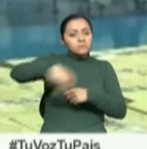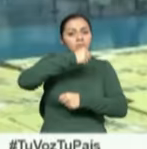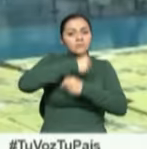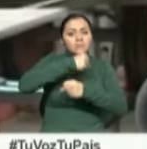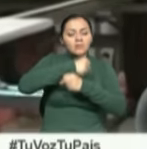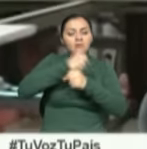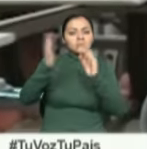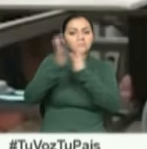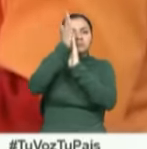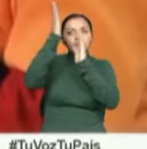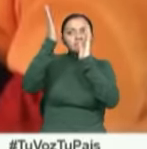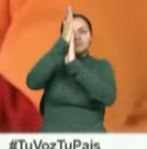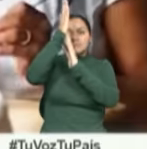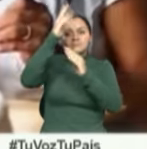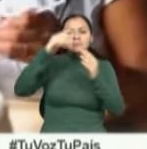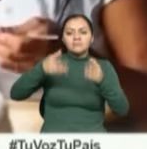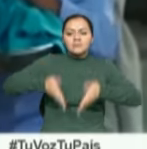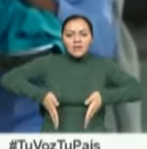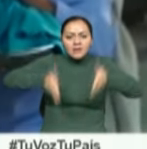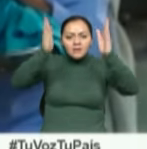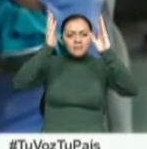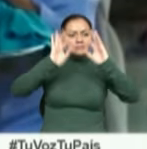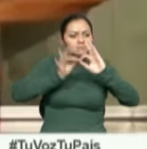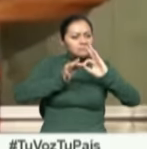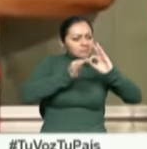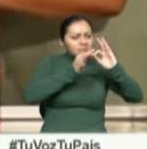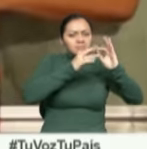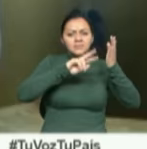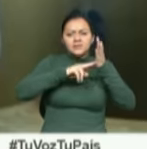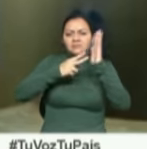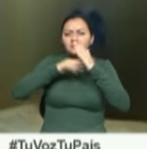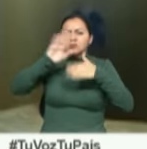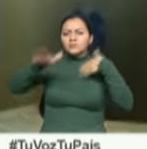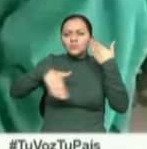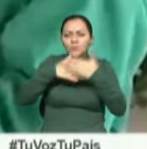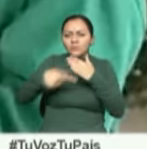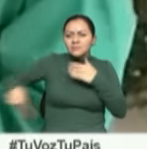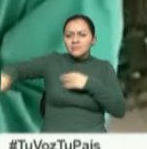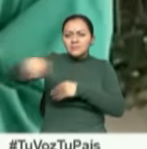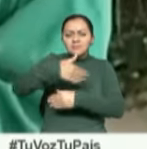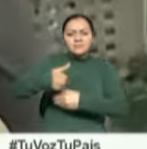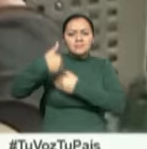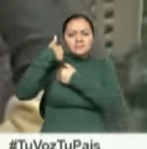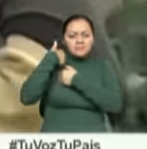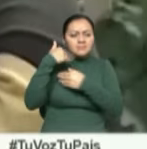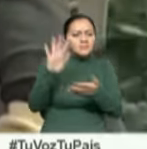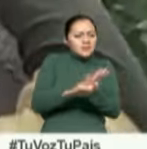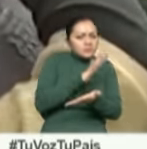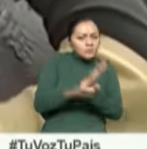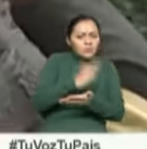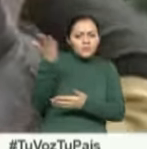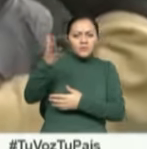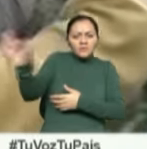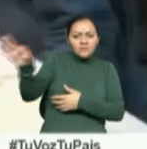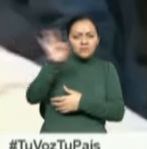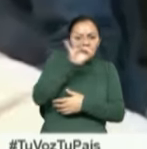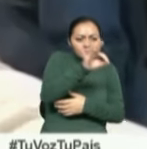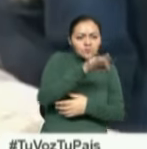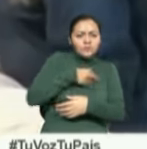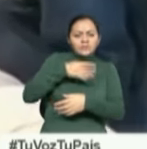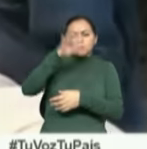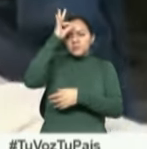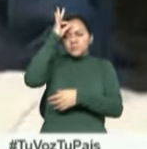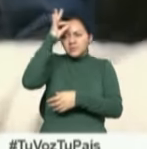nuevos caminos de la patria, trabajadores que forman y forjan las escuelas del milenio, los